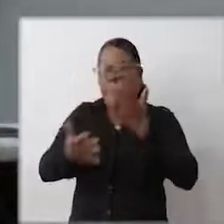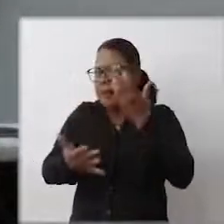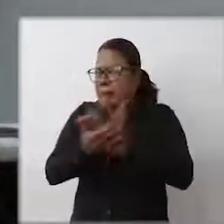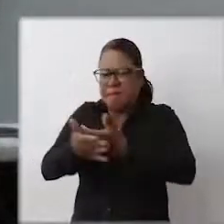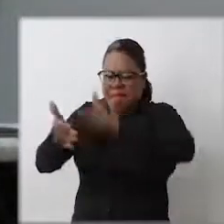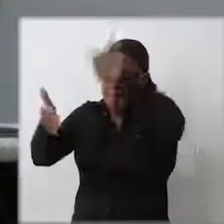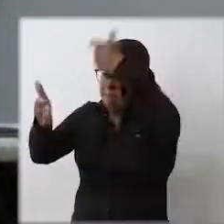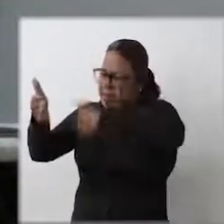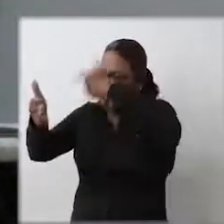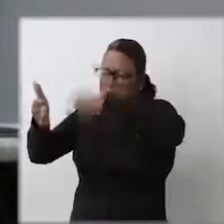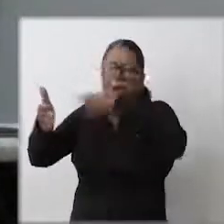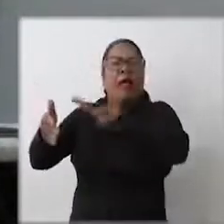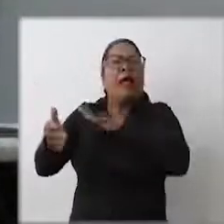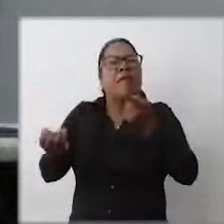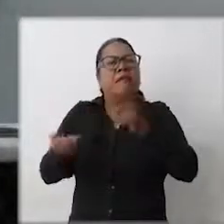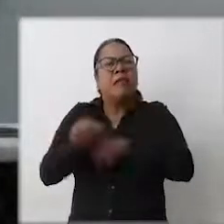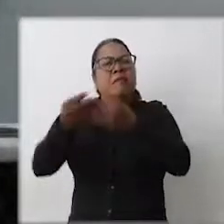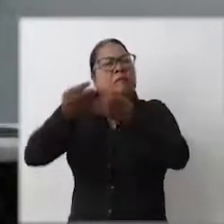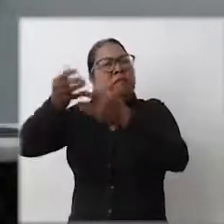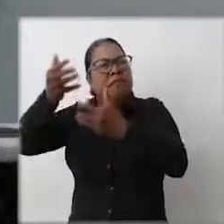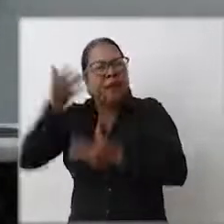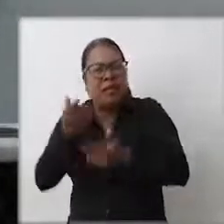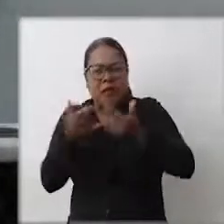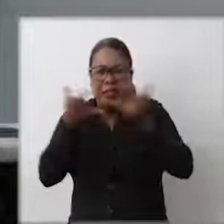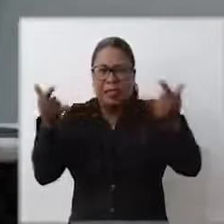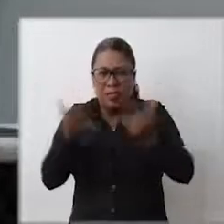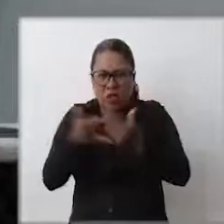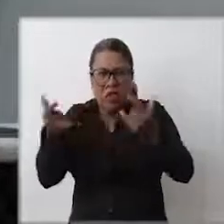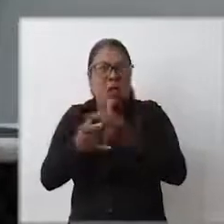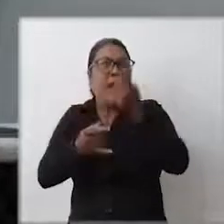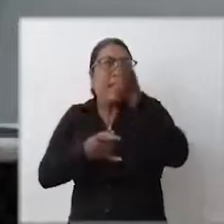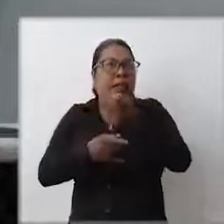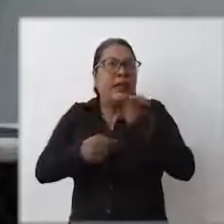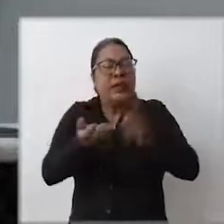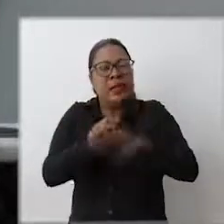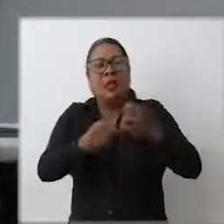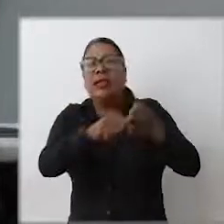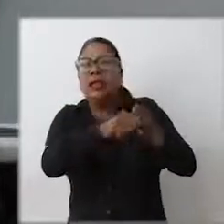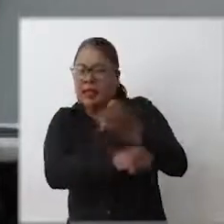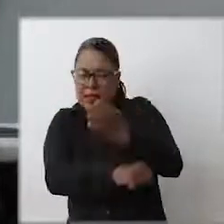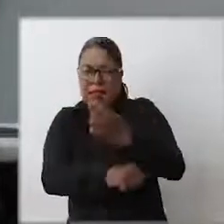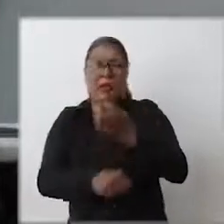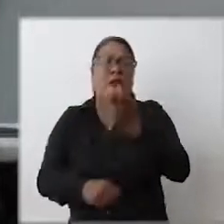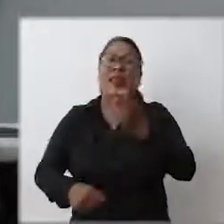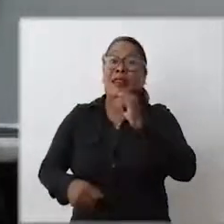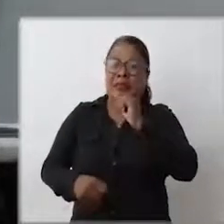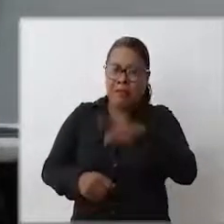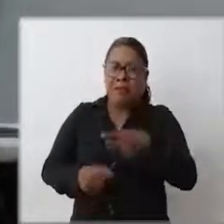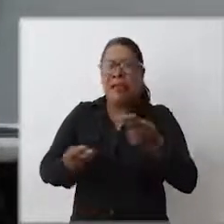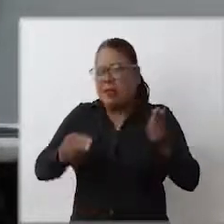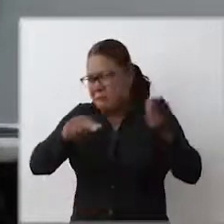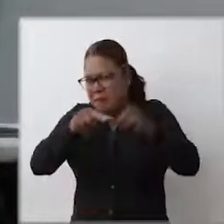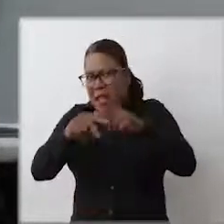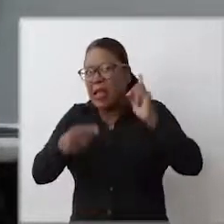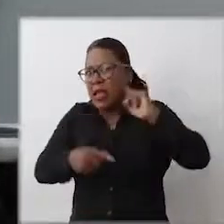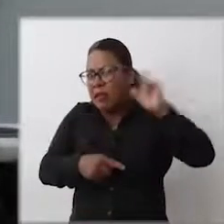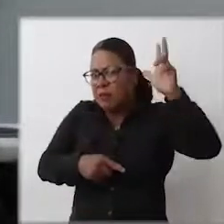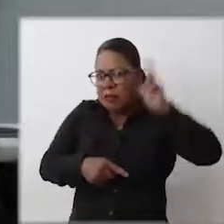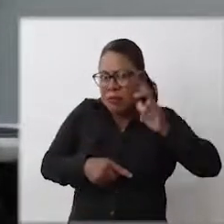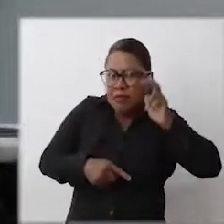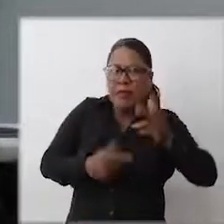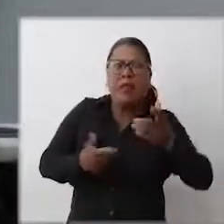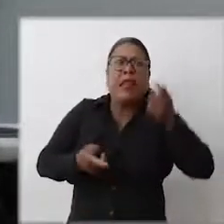este concepto que hemos venido desarrollando y del cual creo que todos estamos imbuidos, que es el concepto de ciudad